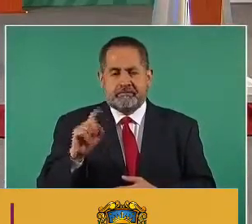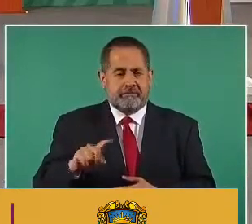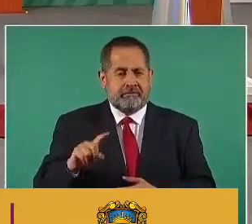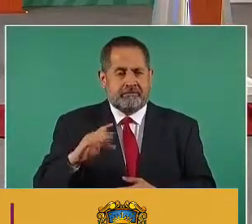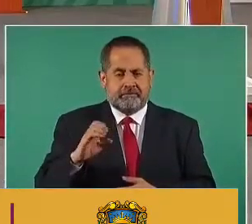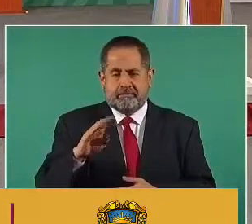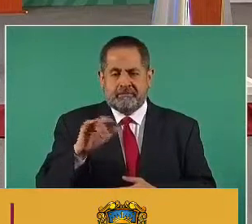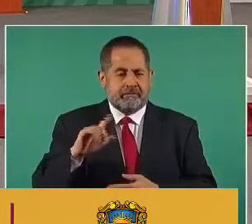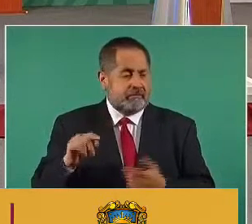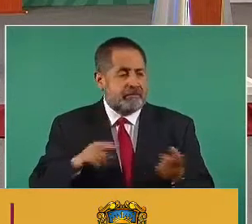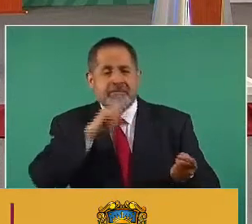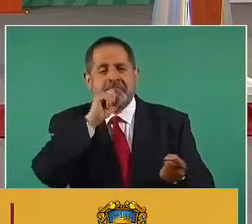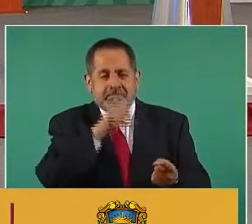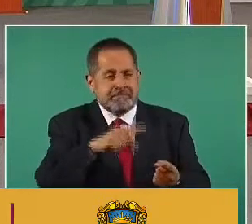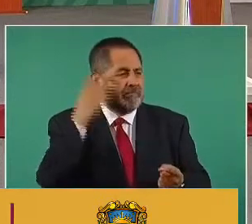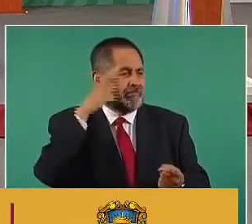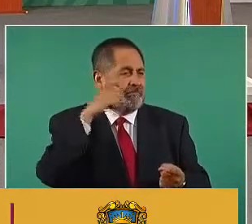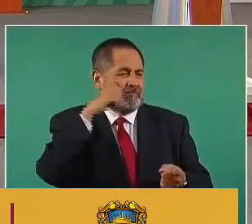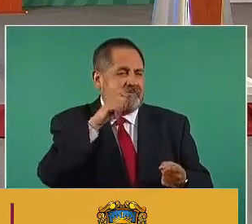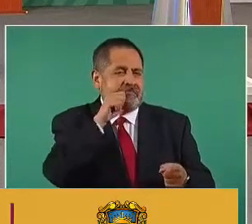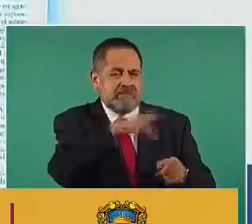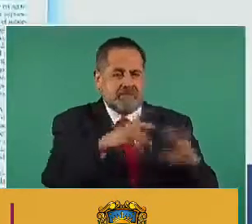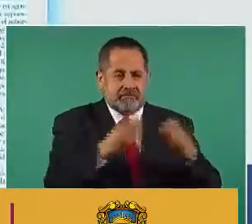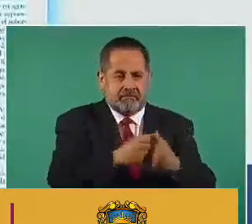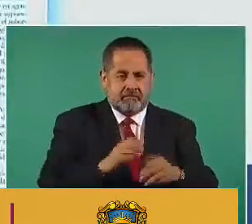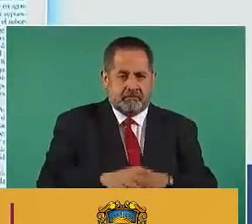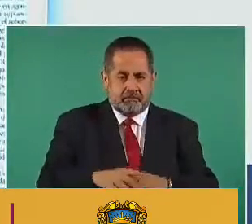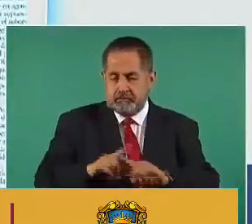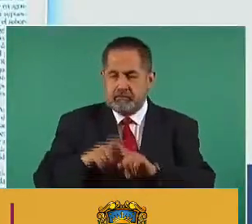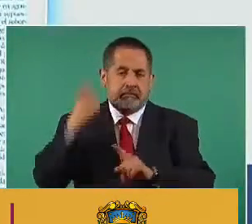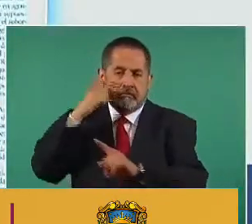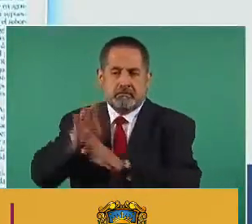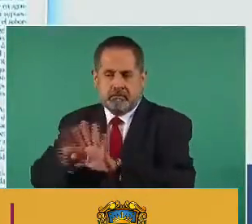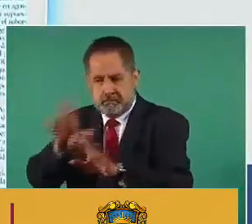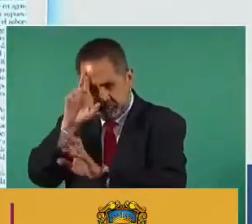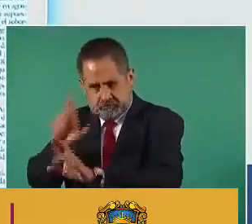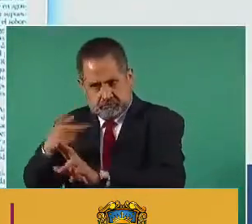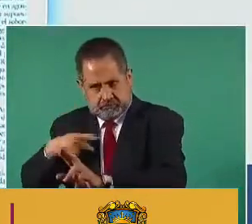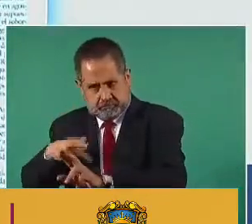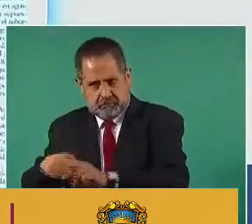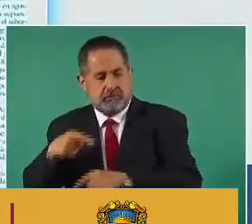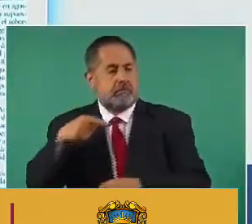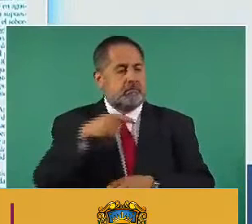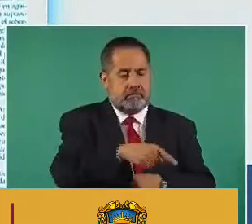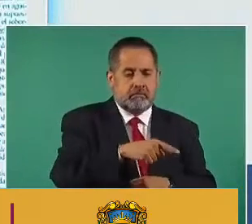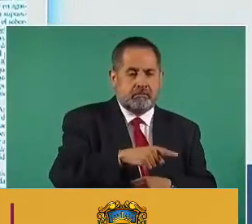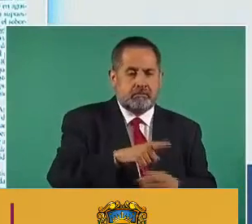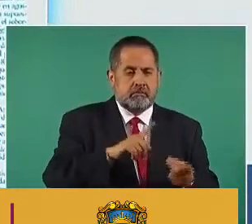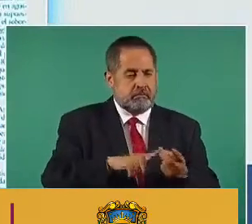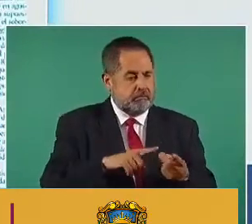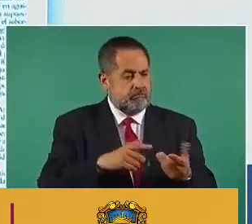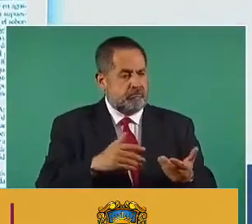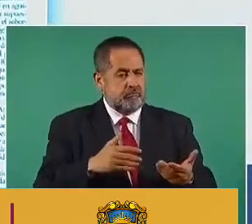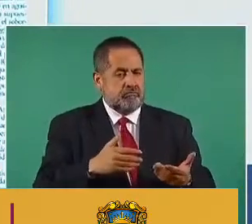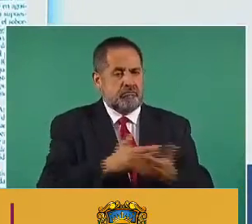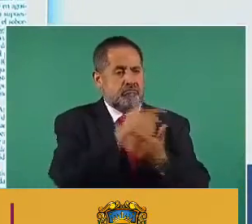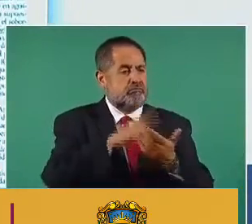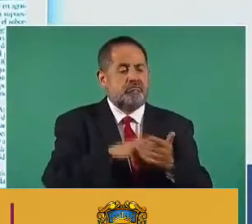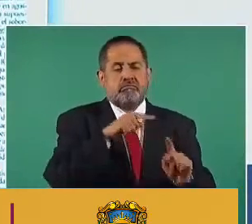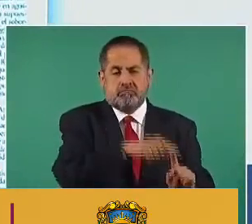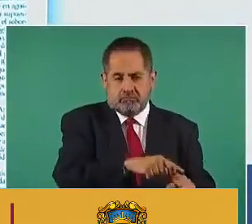también de Querétaro. No tiene nada que ver los queretanos, ¿eh? Estoy hablando de que hasta